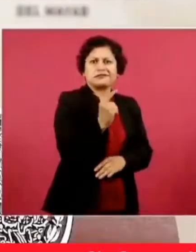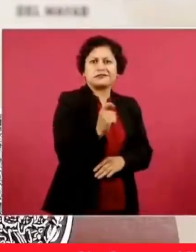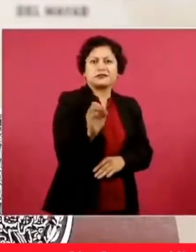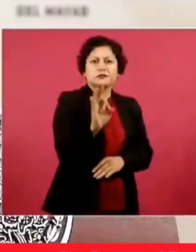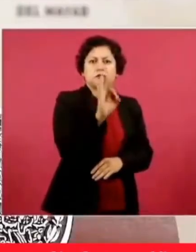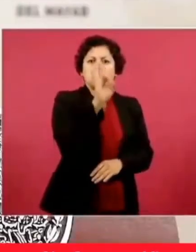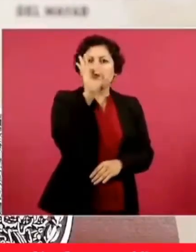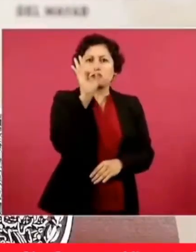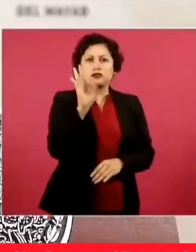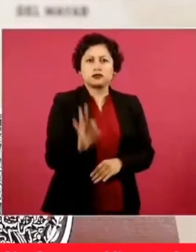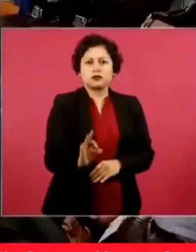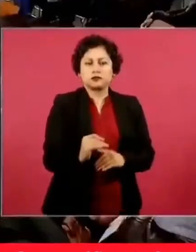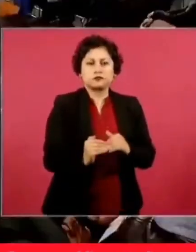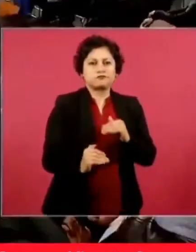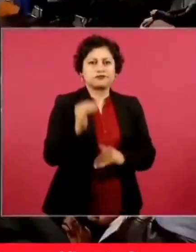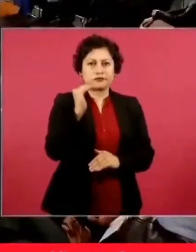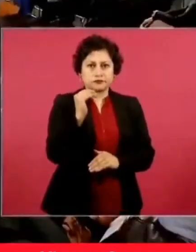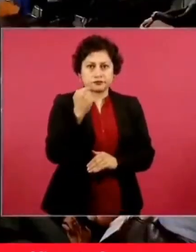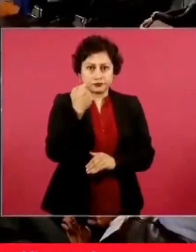Y miren,